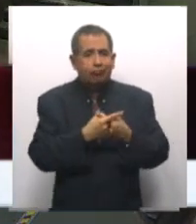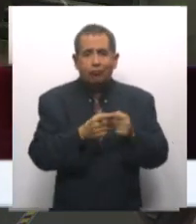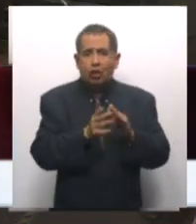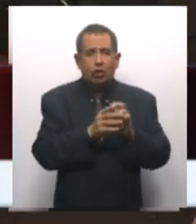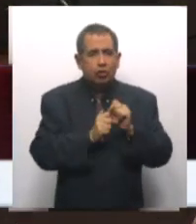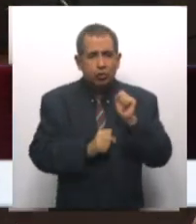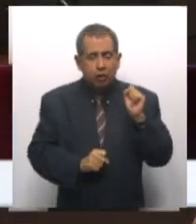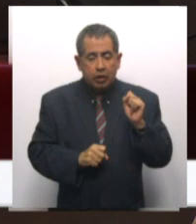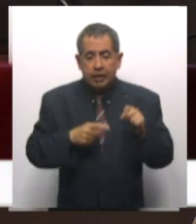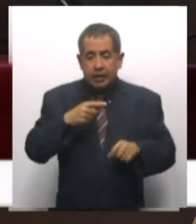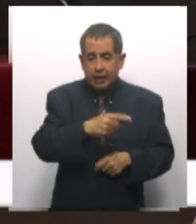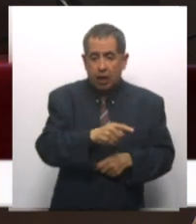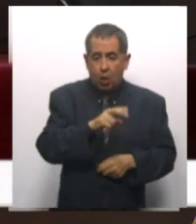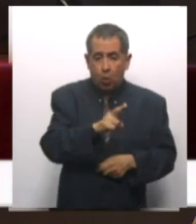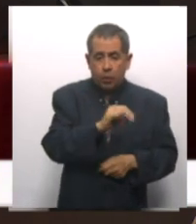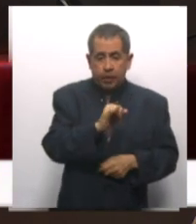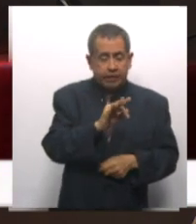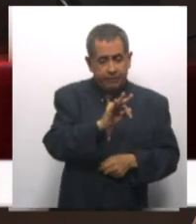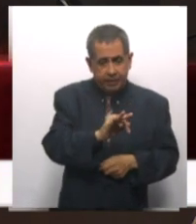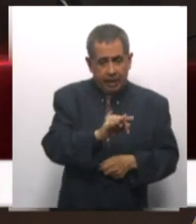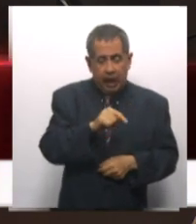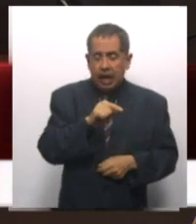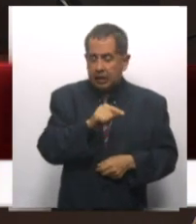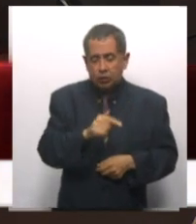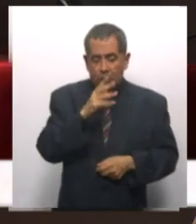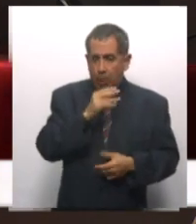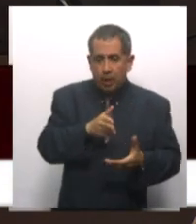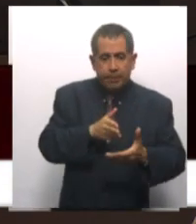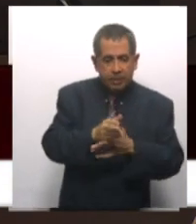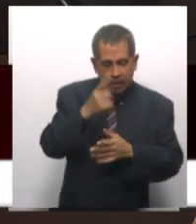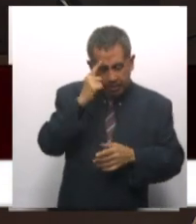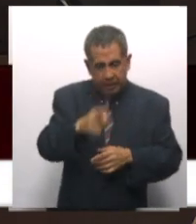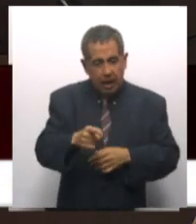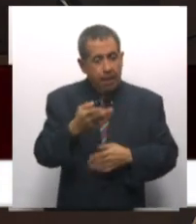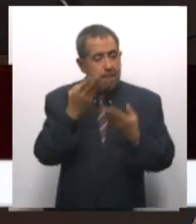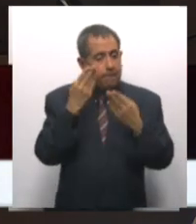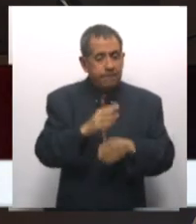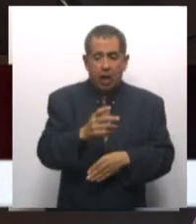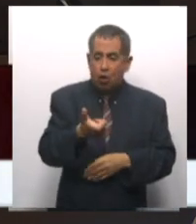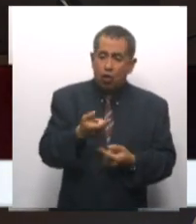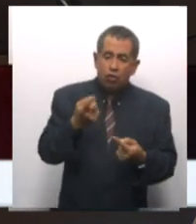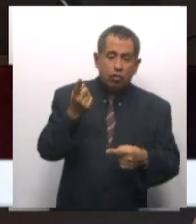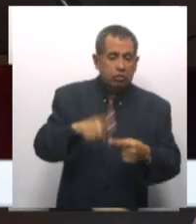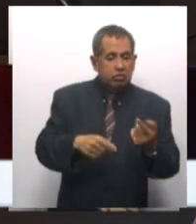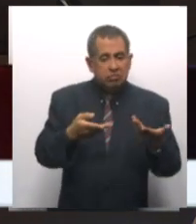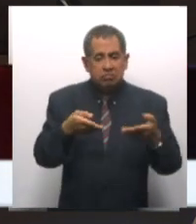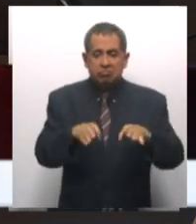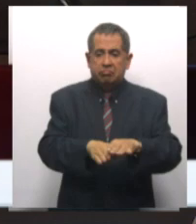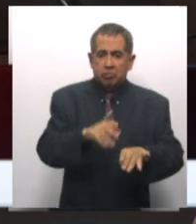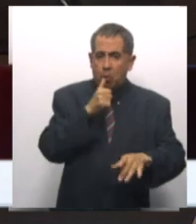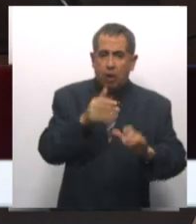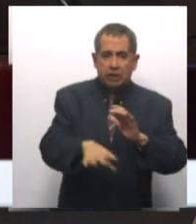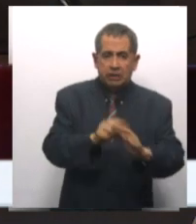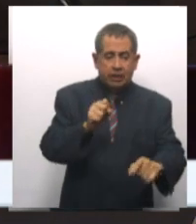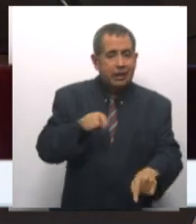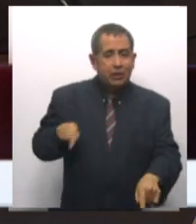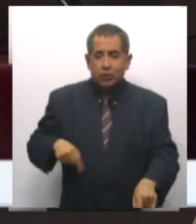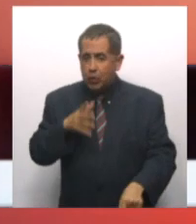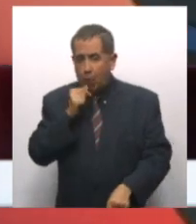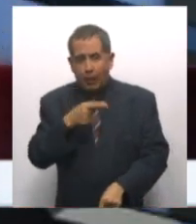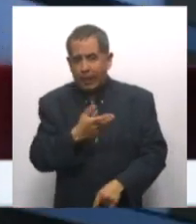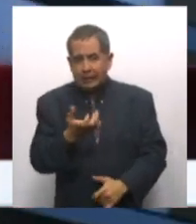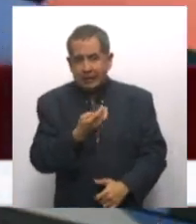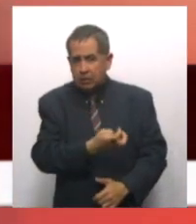la facultad de la Unidad de Inteligencia Financiera para congelar cuentas e iniciar procesos de extinción de